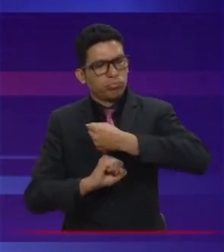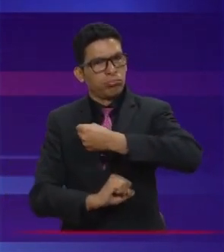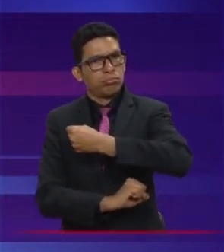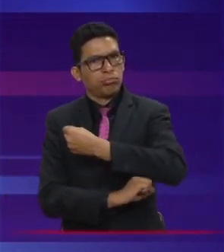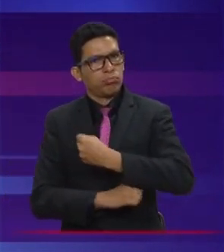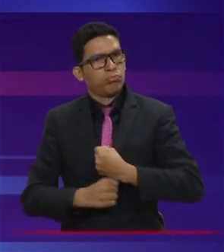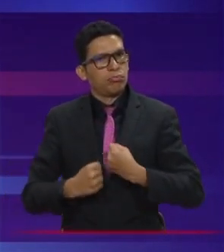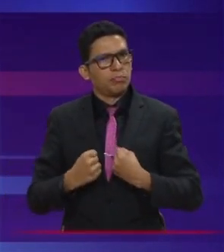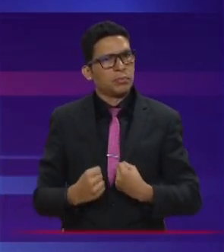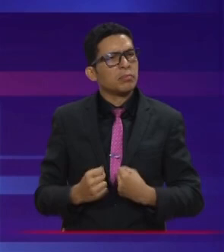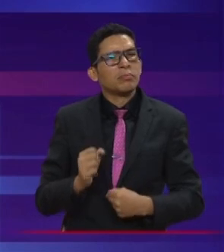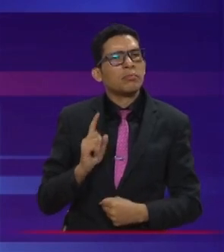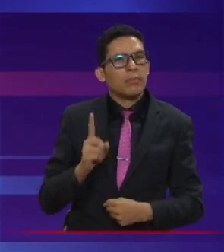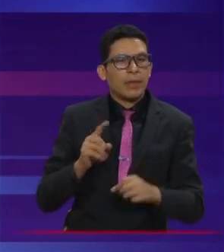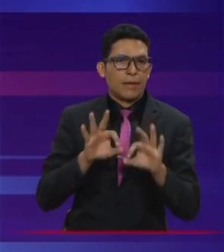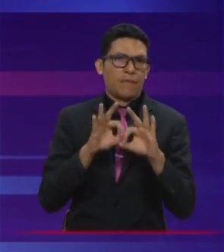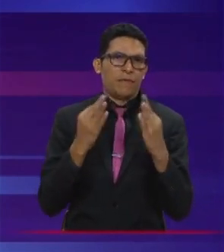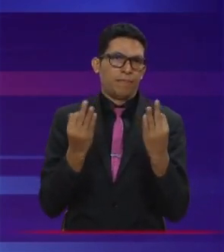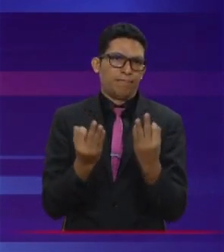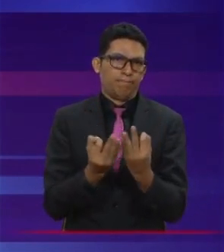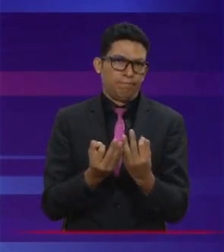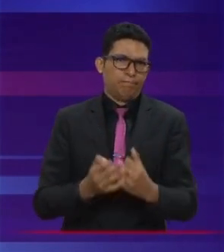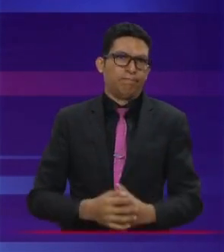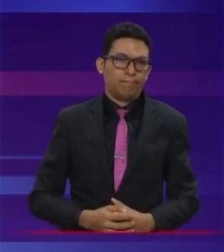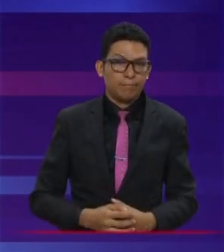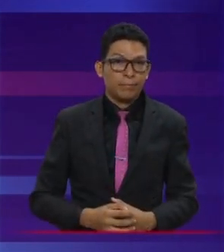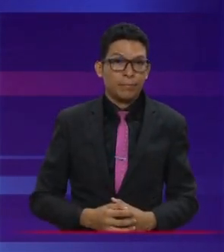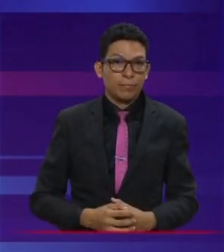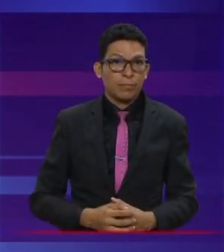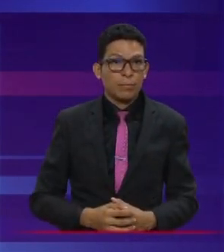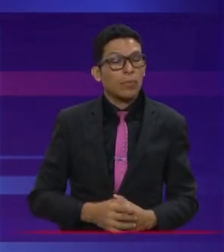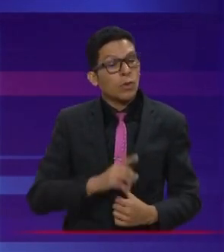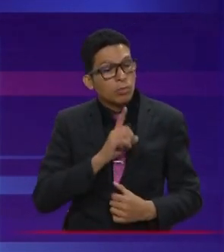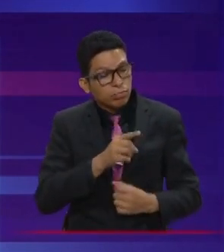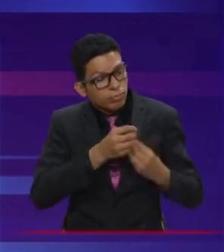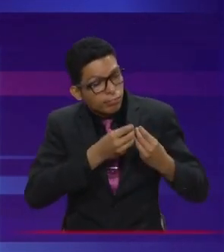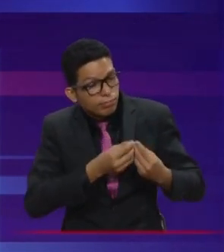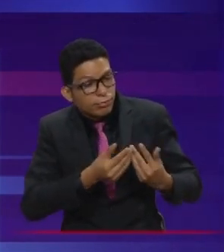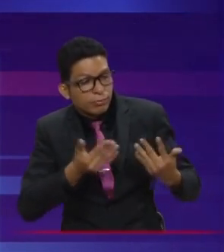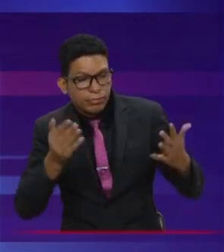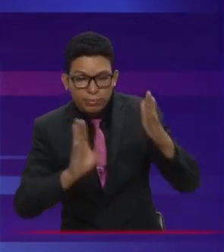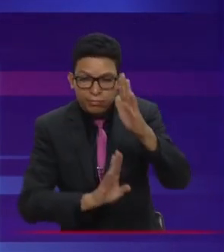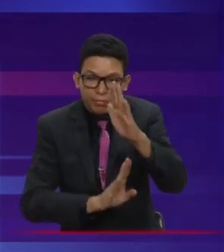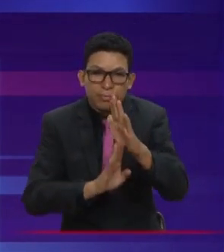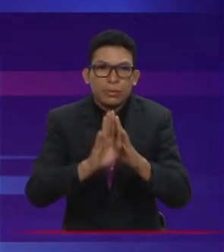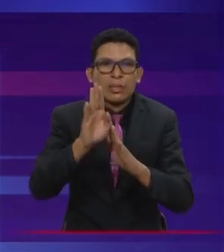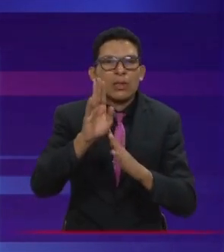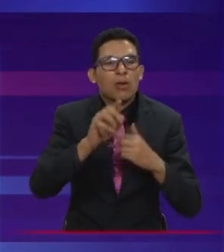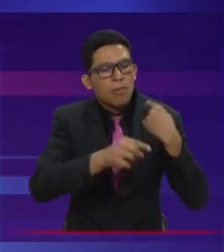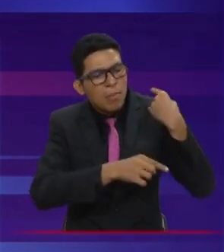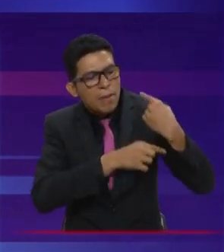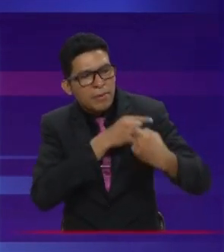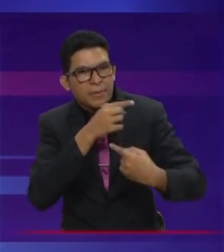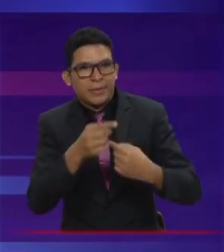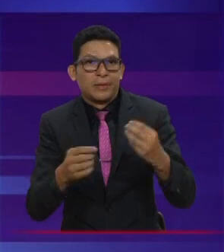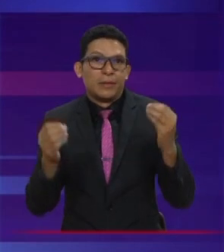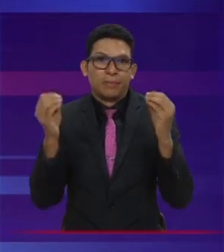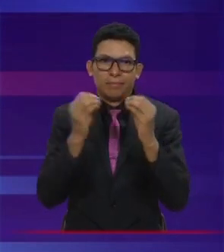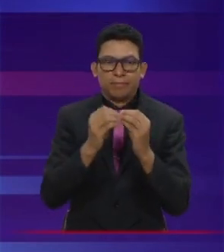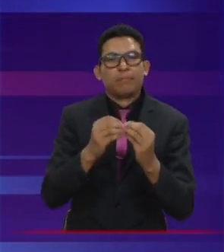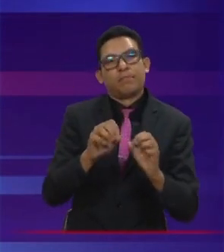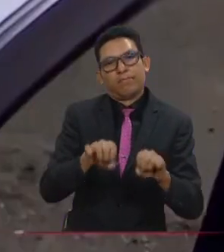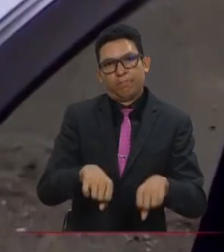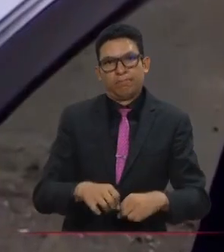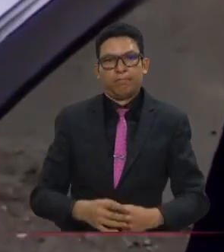fundamento a la familia y de frutos abundantes en quienes lo contraen y en las